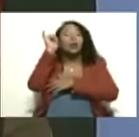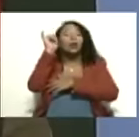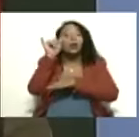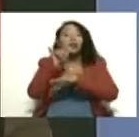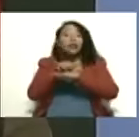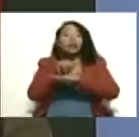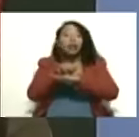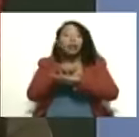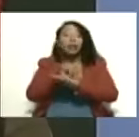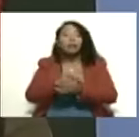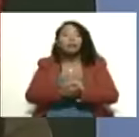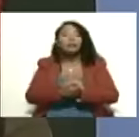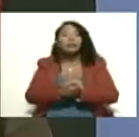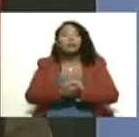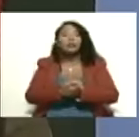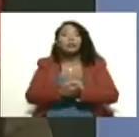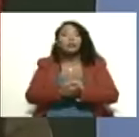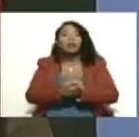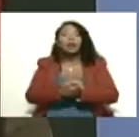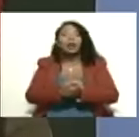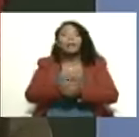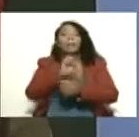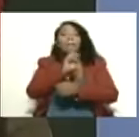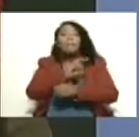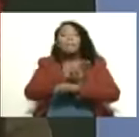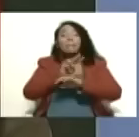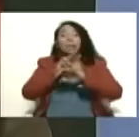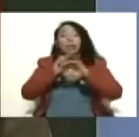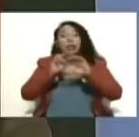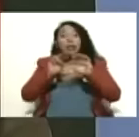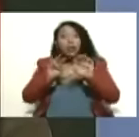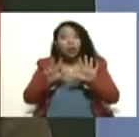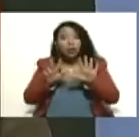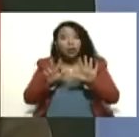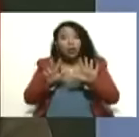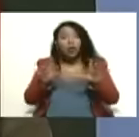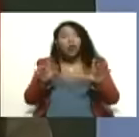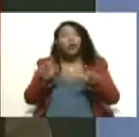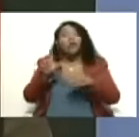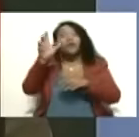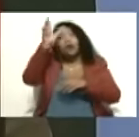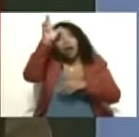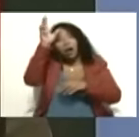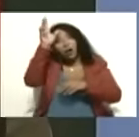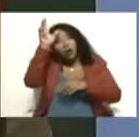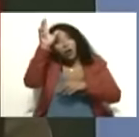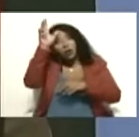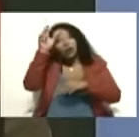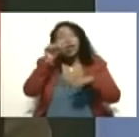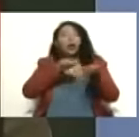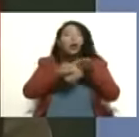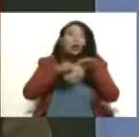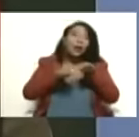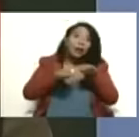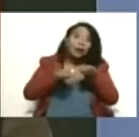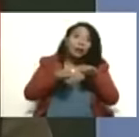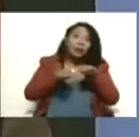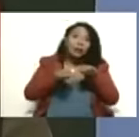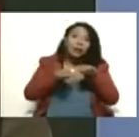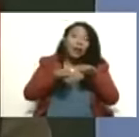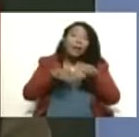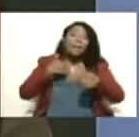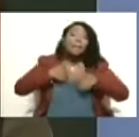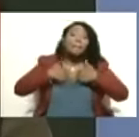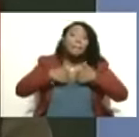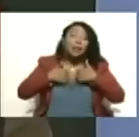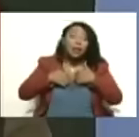el el 28 eh Falcón nuevamente coro y en cojedes San Carlos luego el miércoles 29